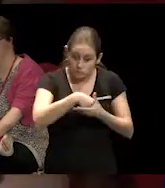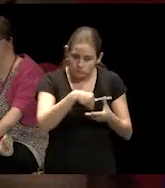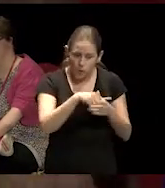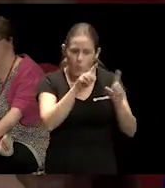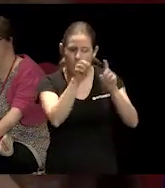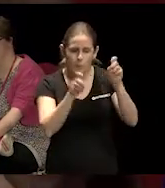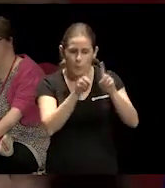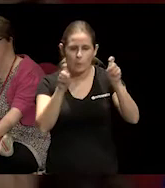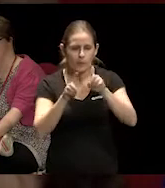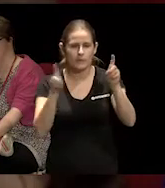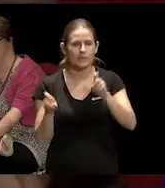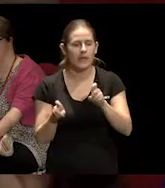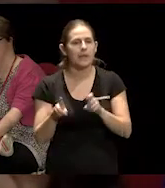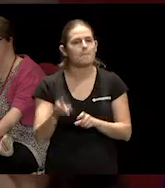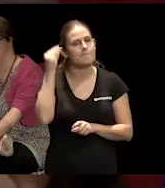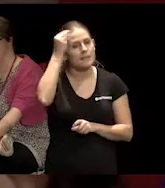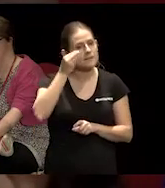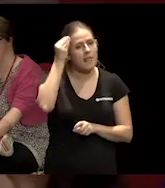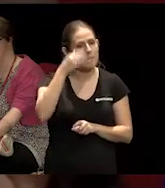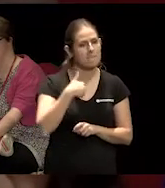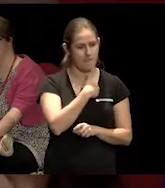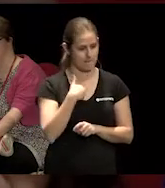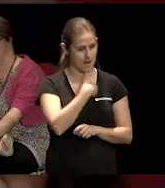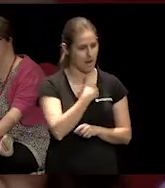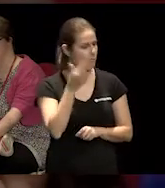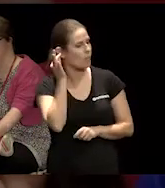Sí, efectivamente fue. Vale.